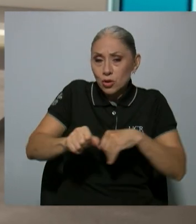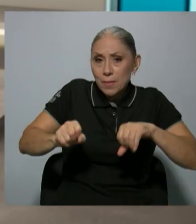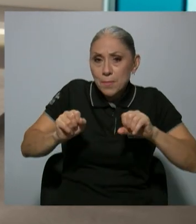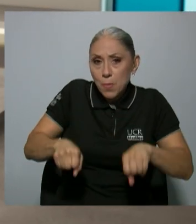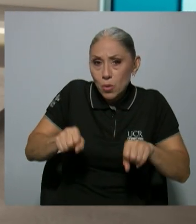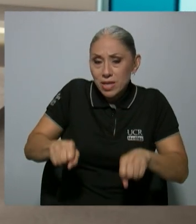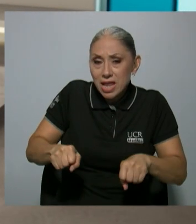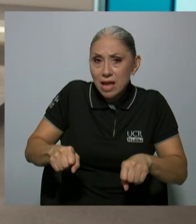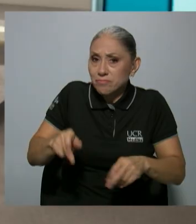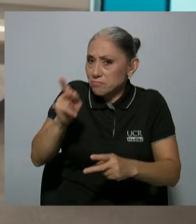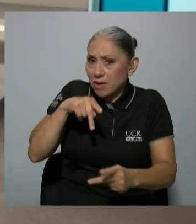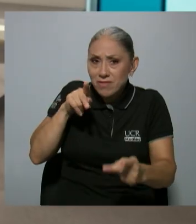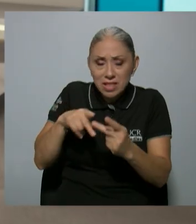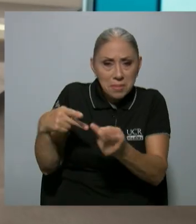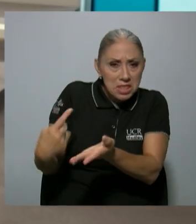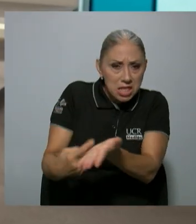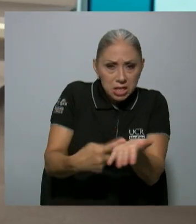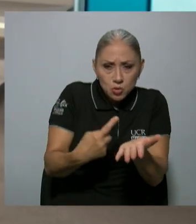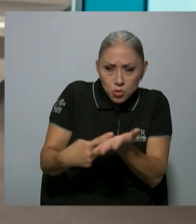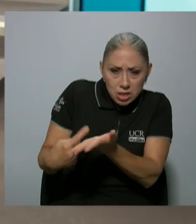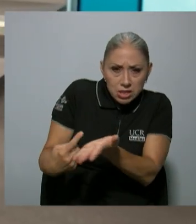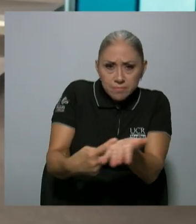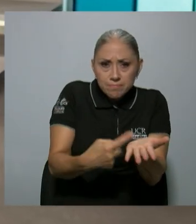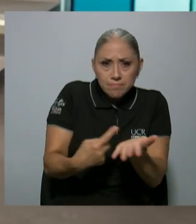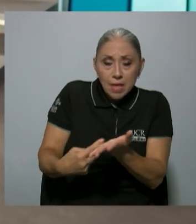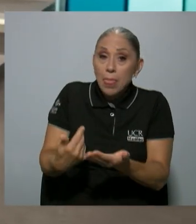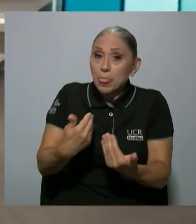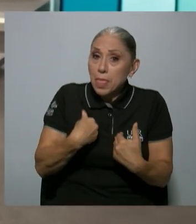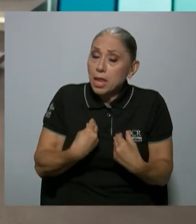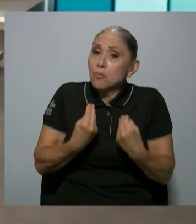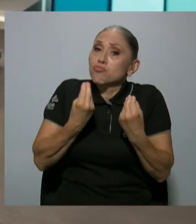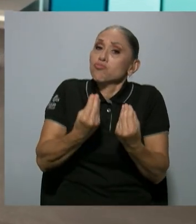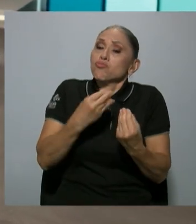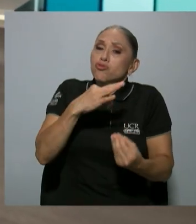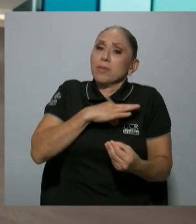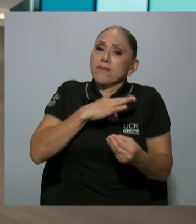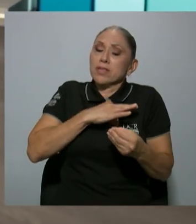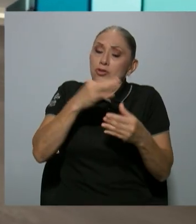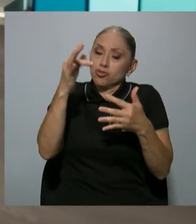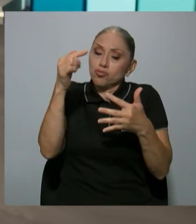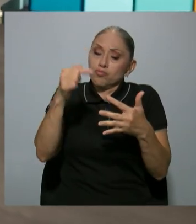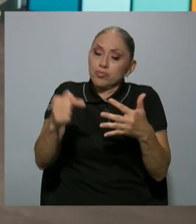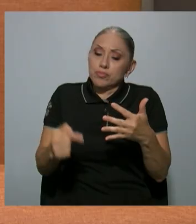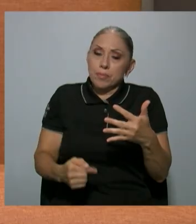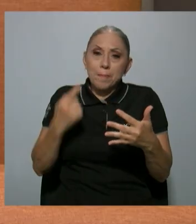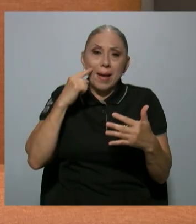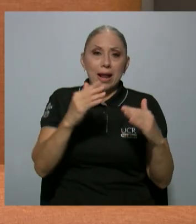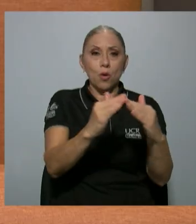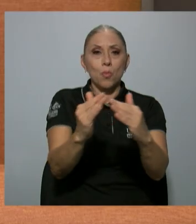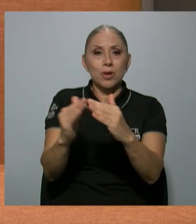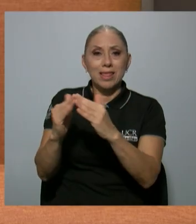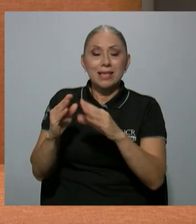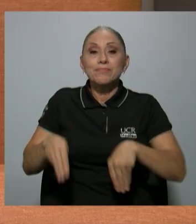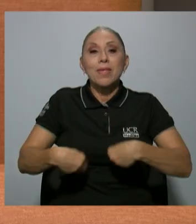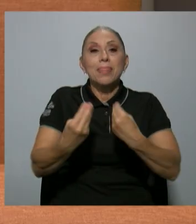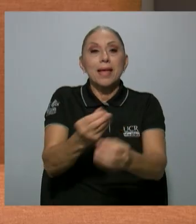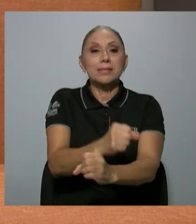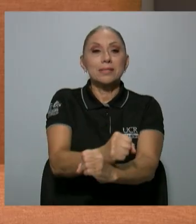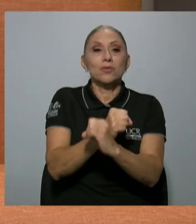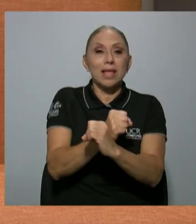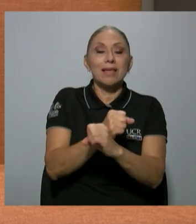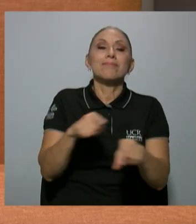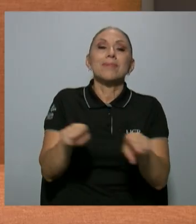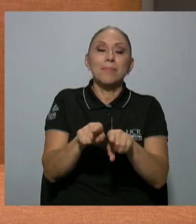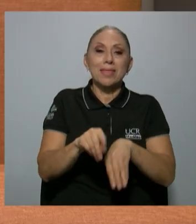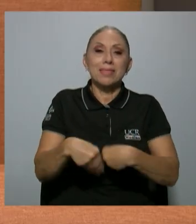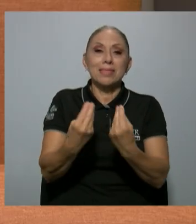discutirse perfectamente, que trae más beneficios para las comunidades, trae seguridad y trae saneamiento, porque también recordemos que